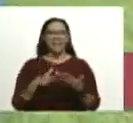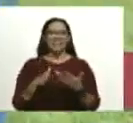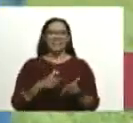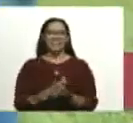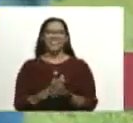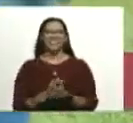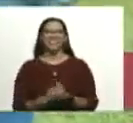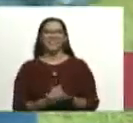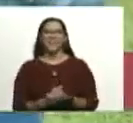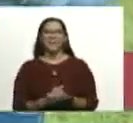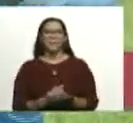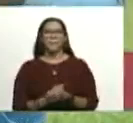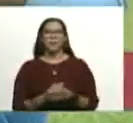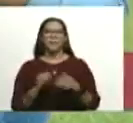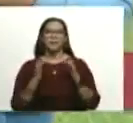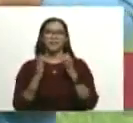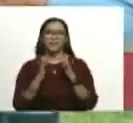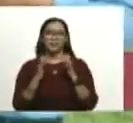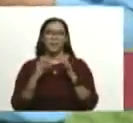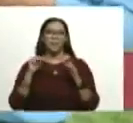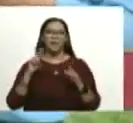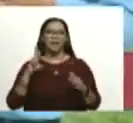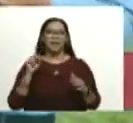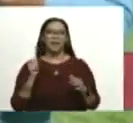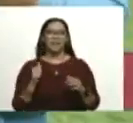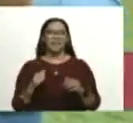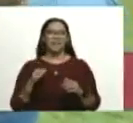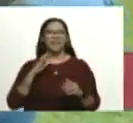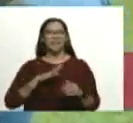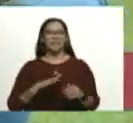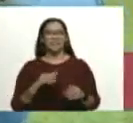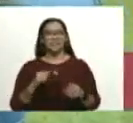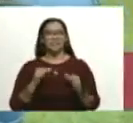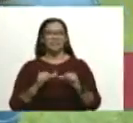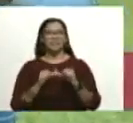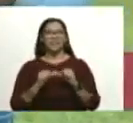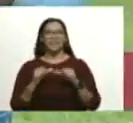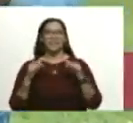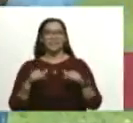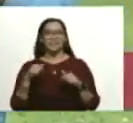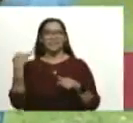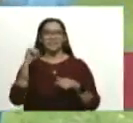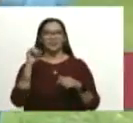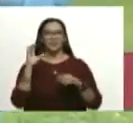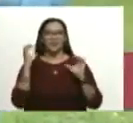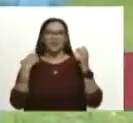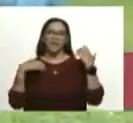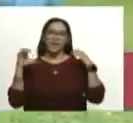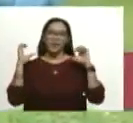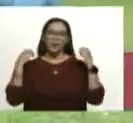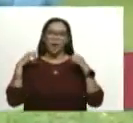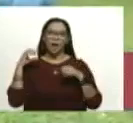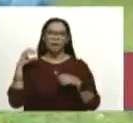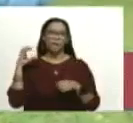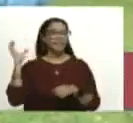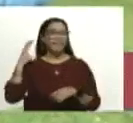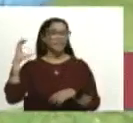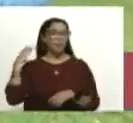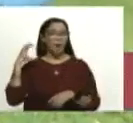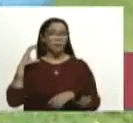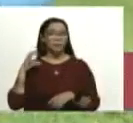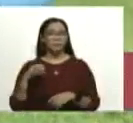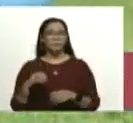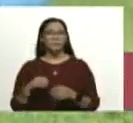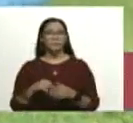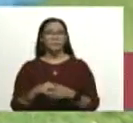algo sucedió. Vamos a conectarnos nuevamente con María Gabriela. María Gabriela sigue aquí en el zoológico de Caricuao, conociendo muchísimas más especies. Ella está